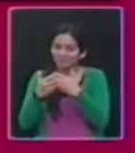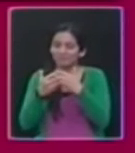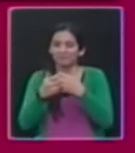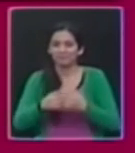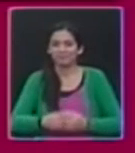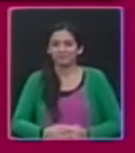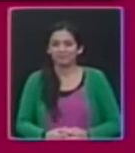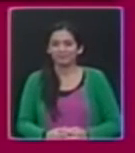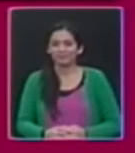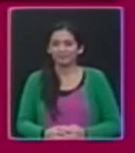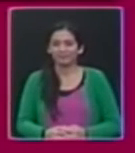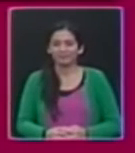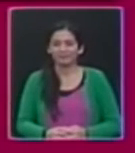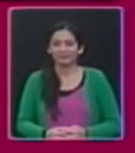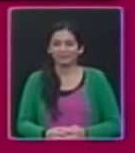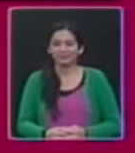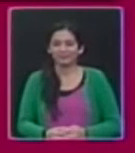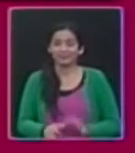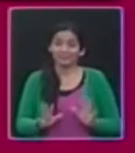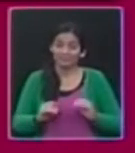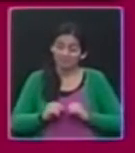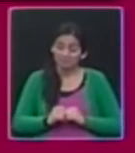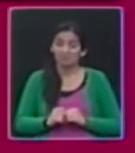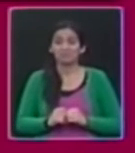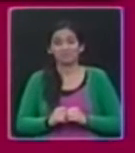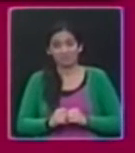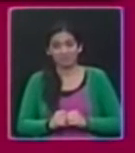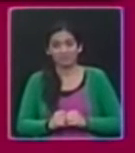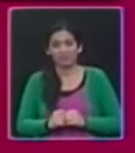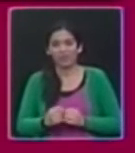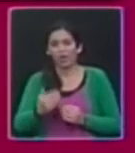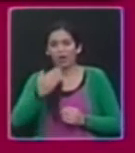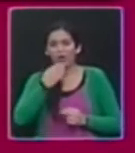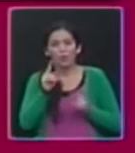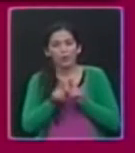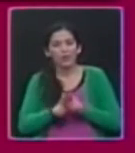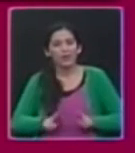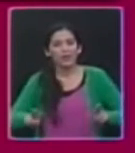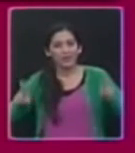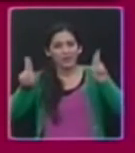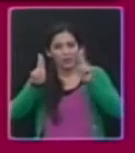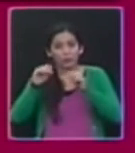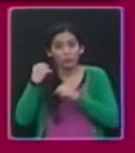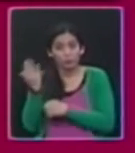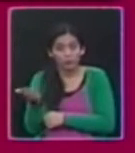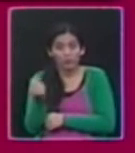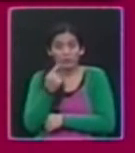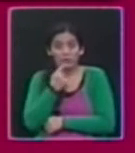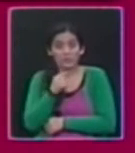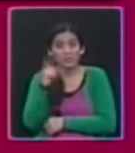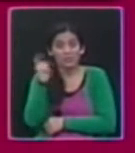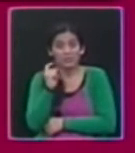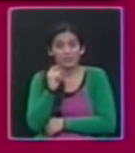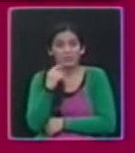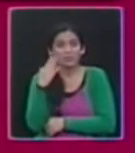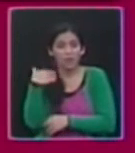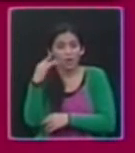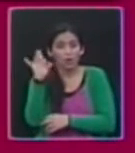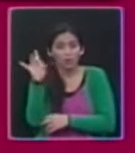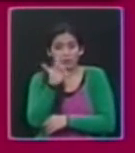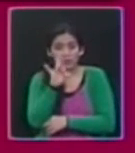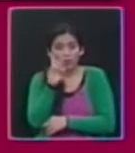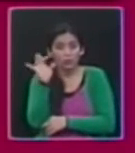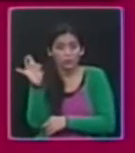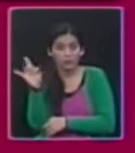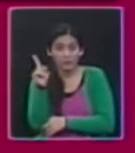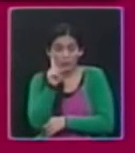sociedad. Permítame entonces hacer referencia al estudio de la ONU, en el que se necesitan 81 años para lograr esta paridad